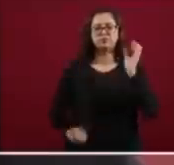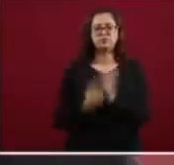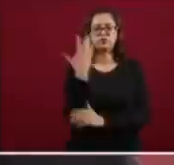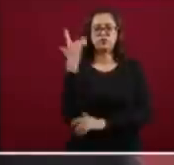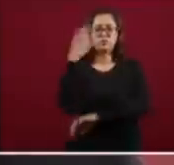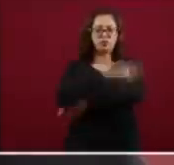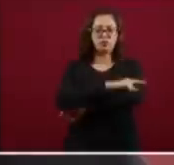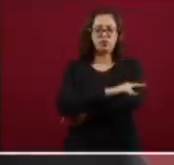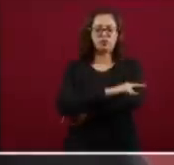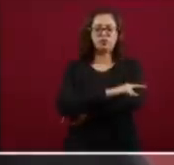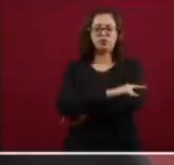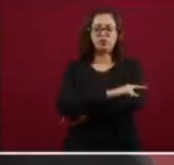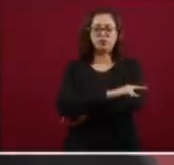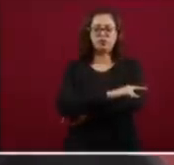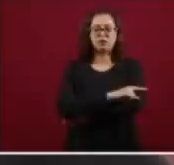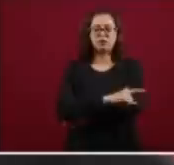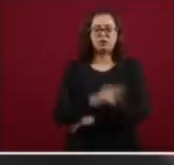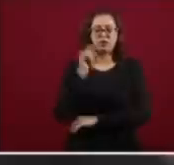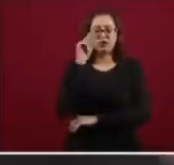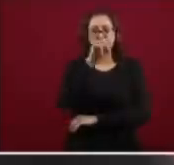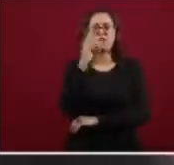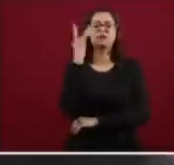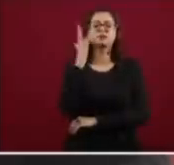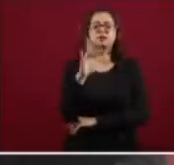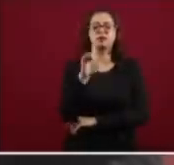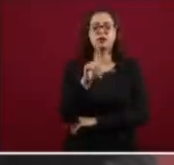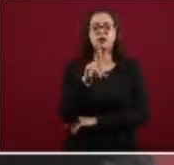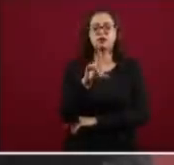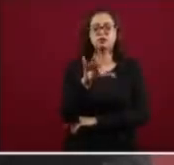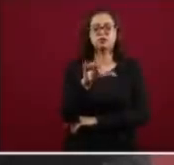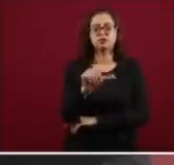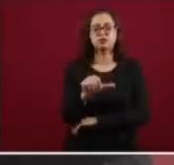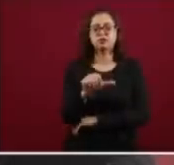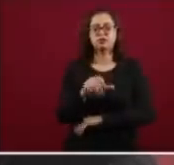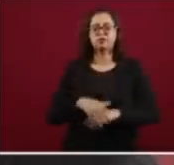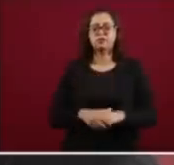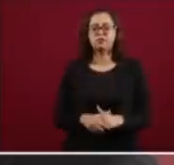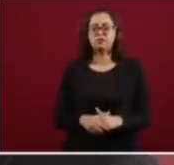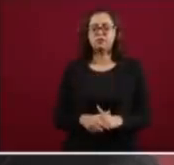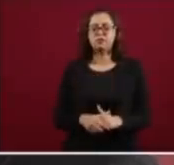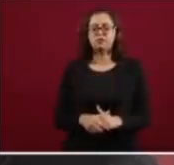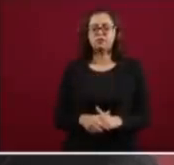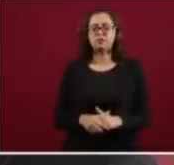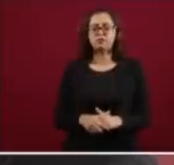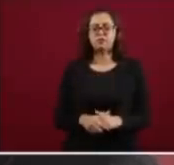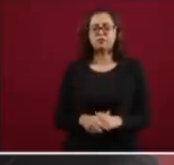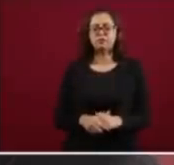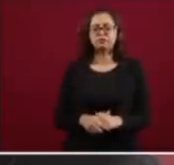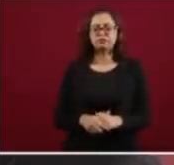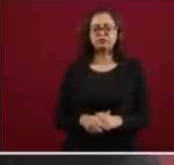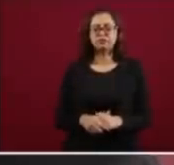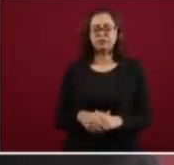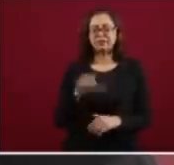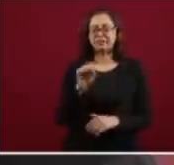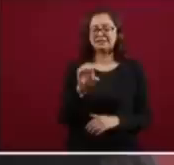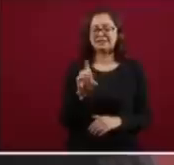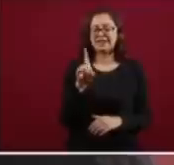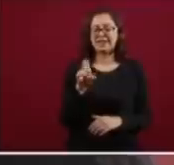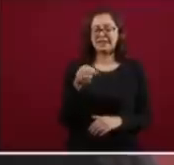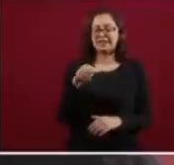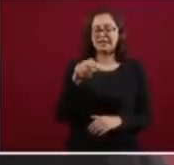aeropuerto en santa lucia ya la secretaria la defensa